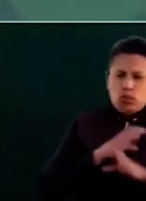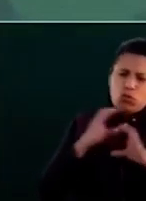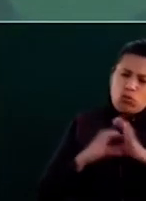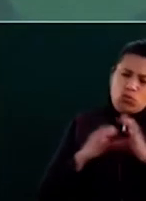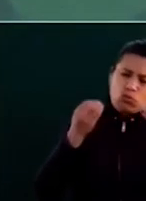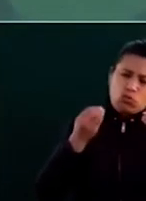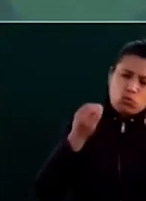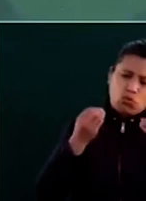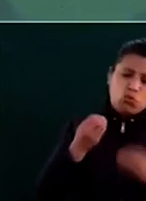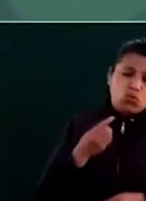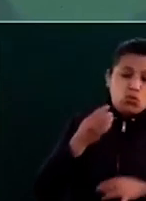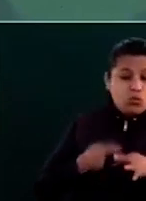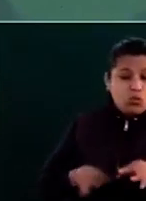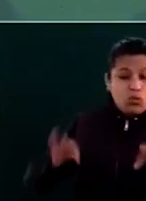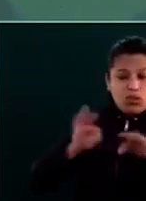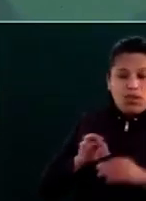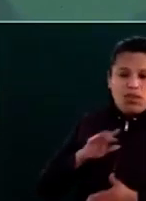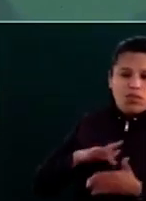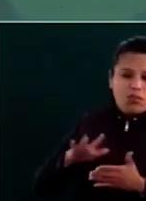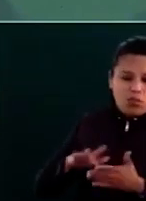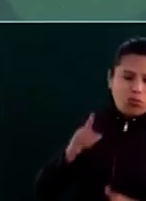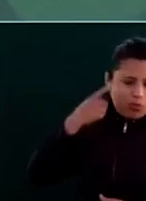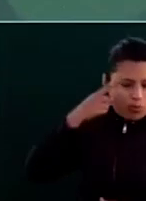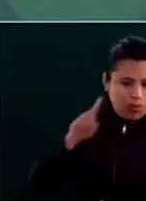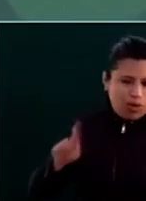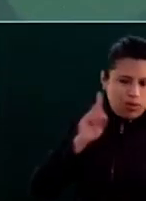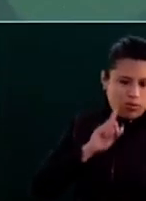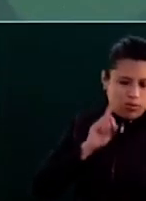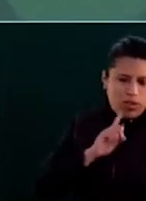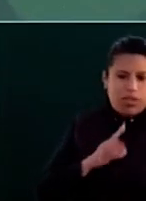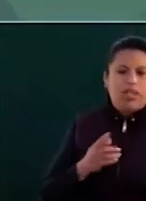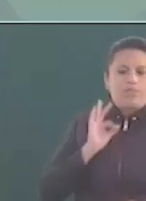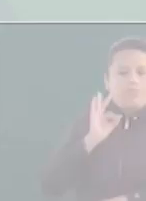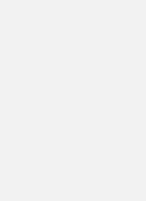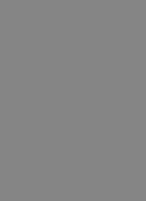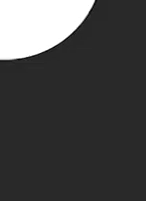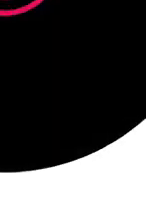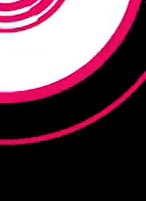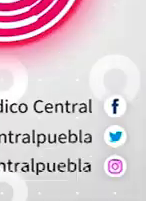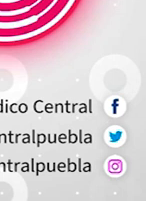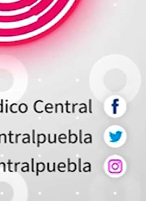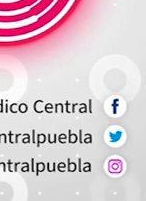de apoyo a mujeres, de protección a mujeres.